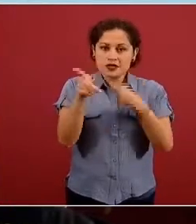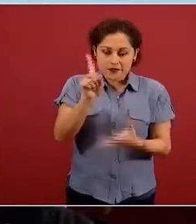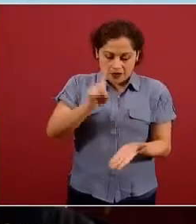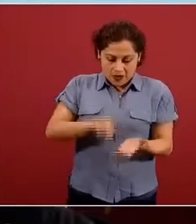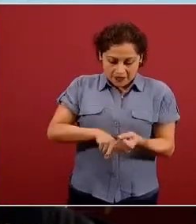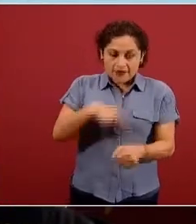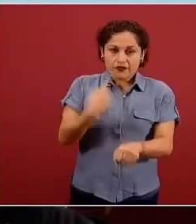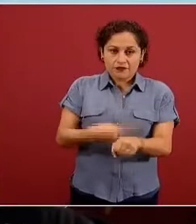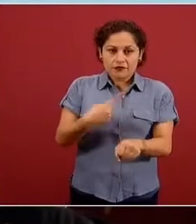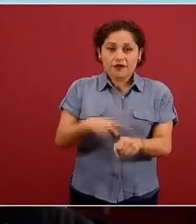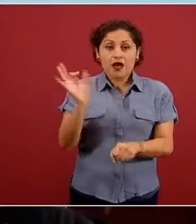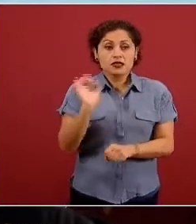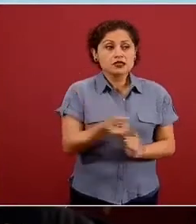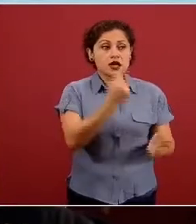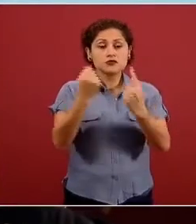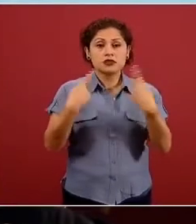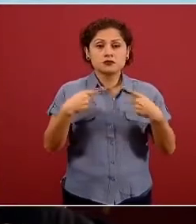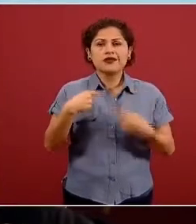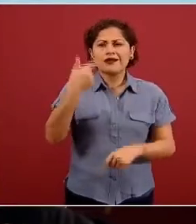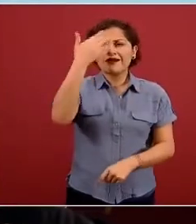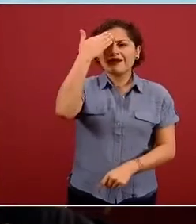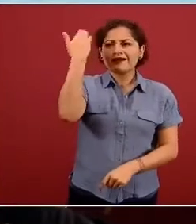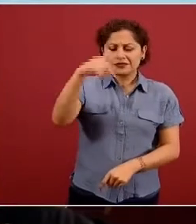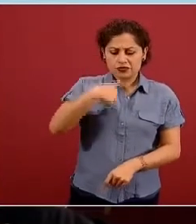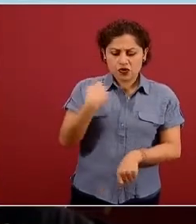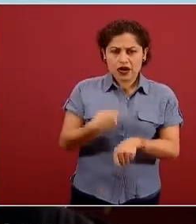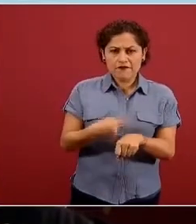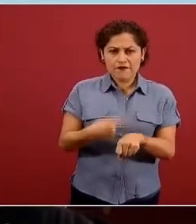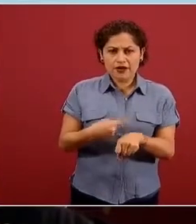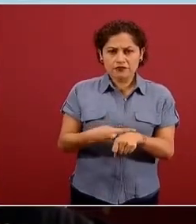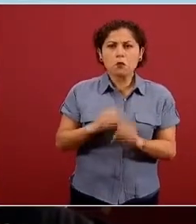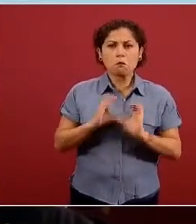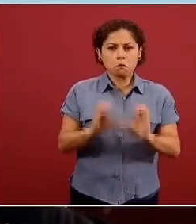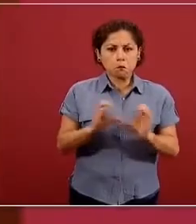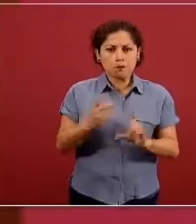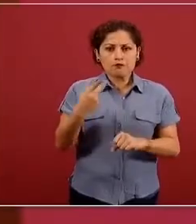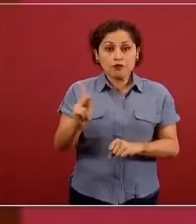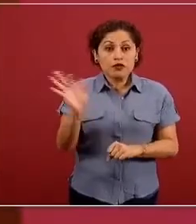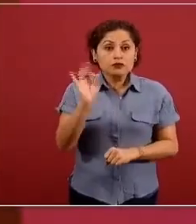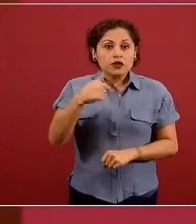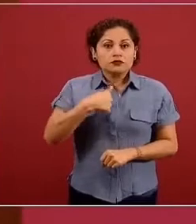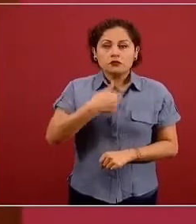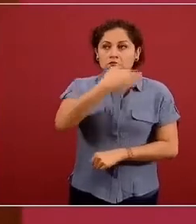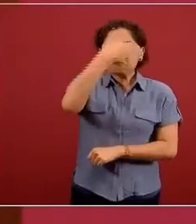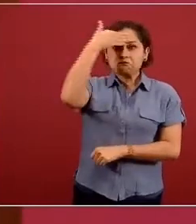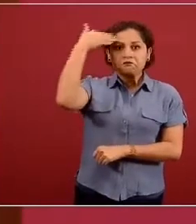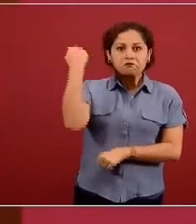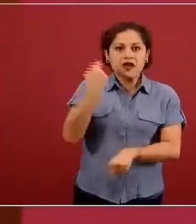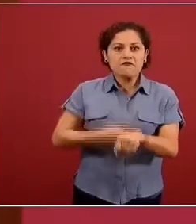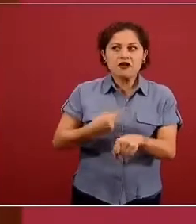una enfermedad crónica, si llegara a presentar los síntomas de COVID y en cualquier momento